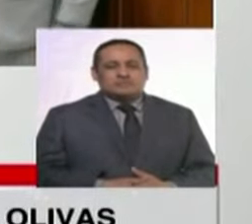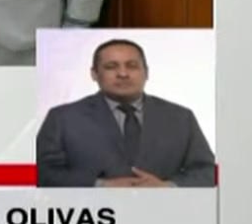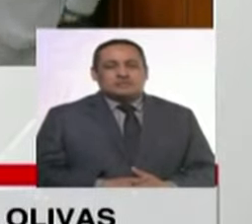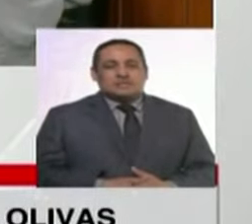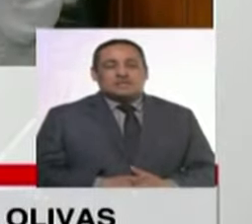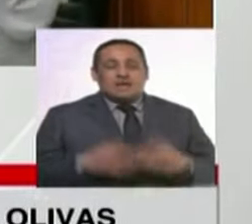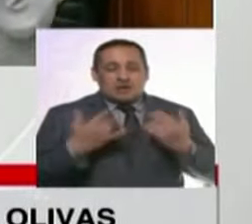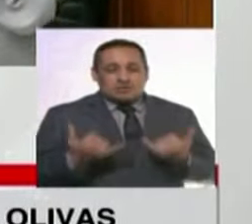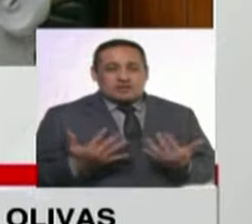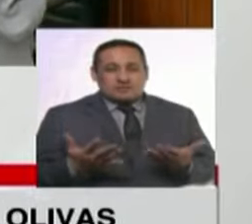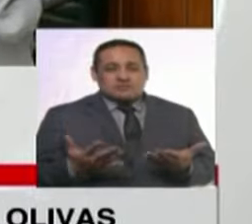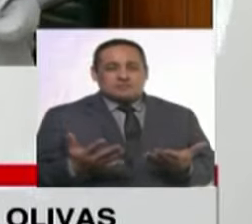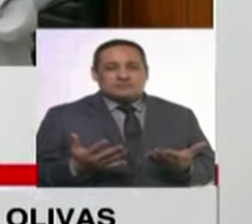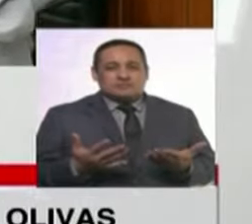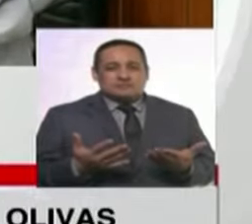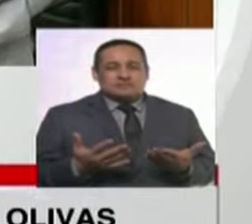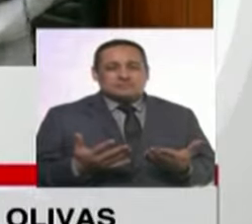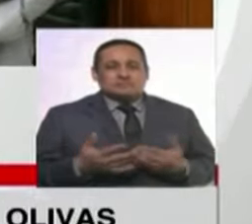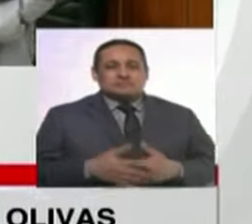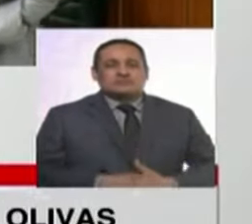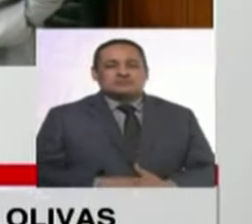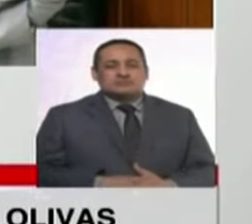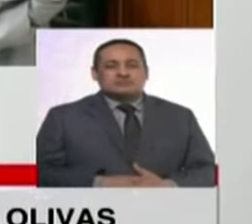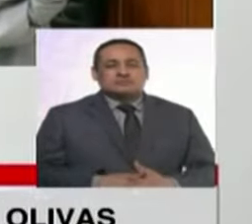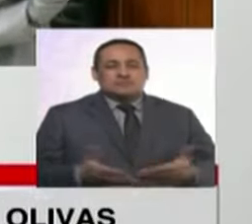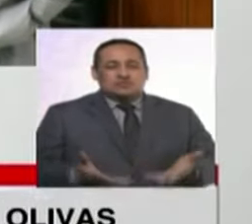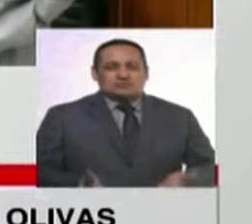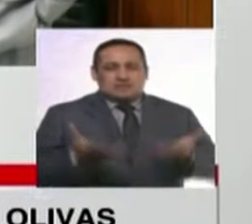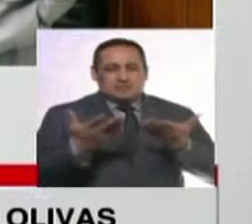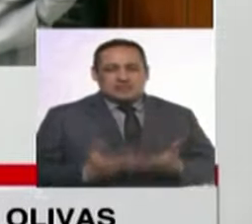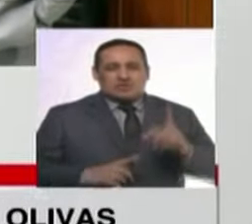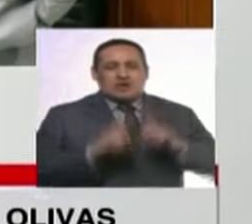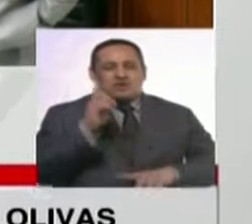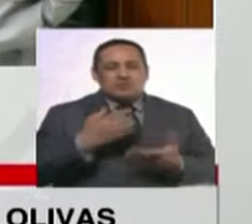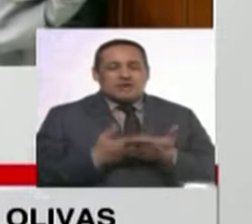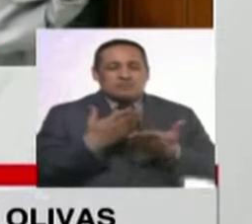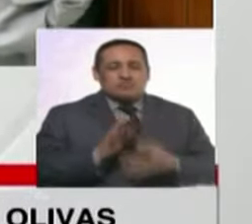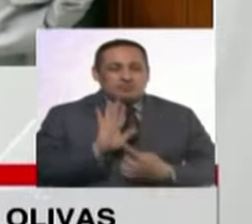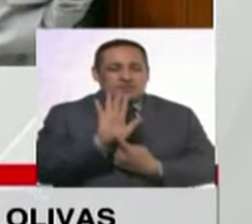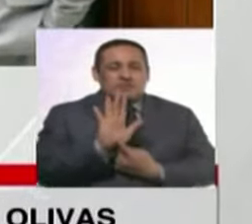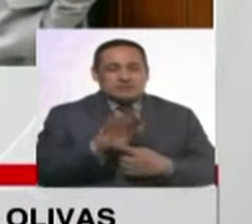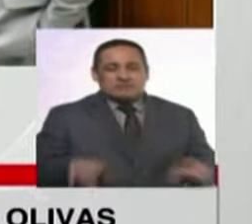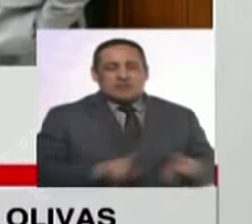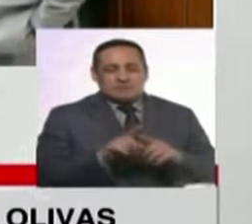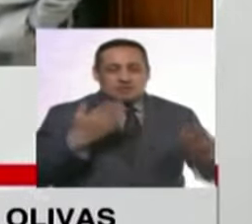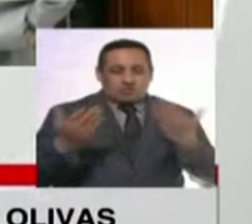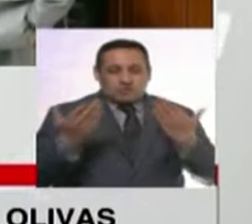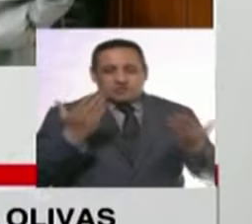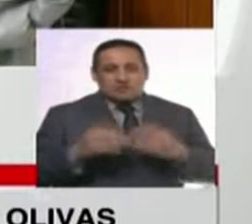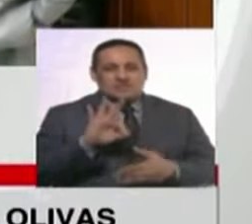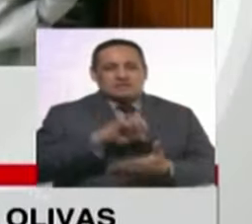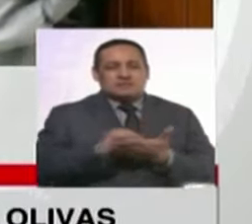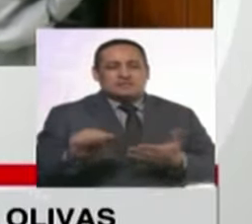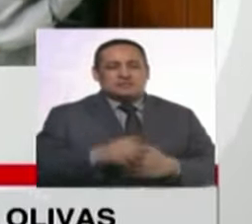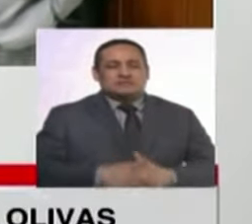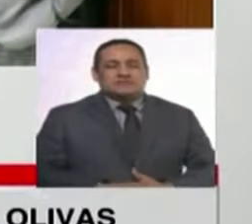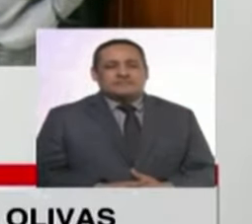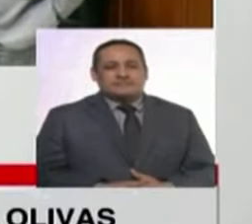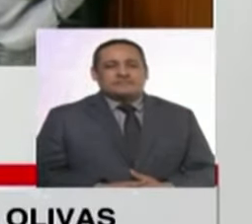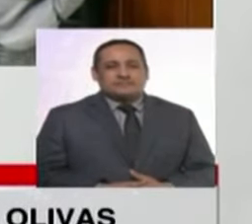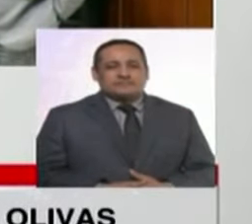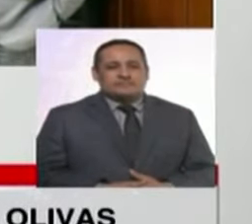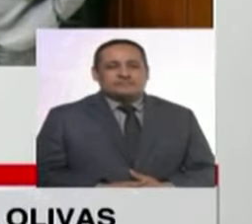y ahora nos ha traído algunos datos comparativos de tres meses